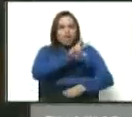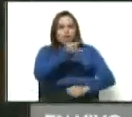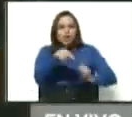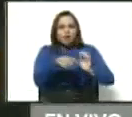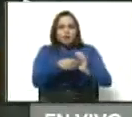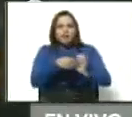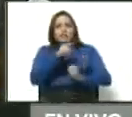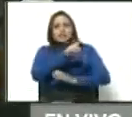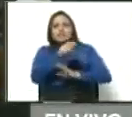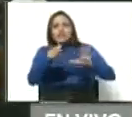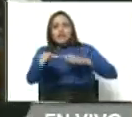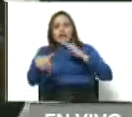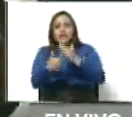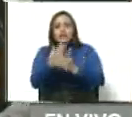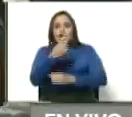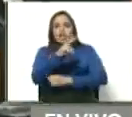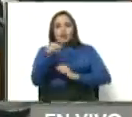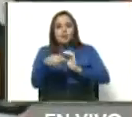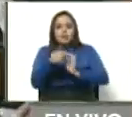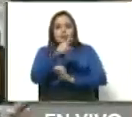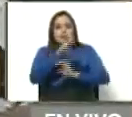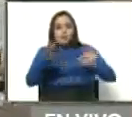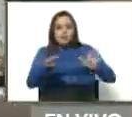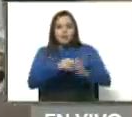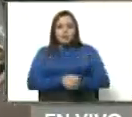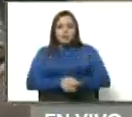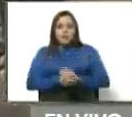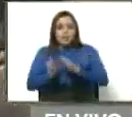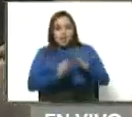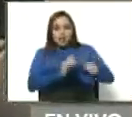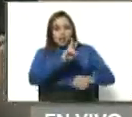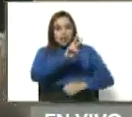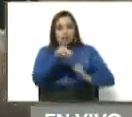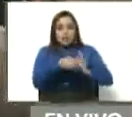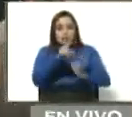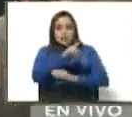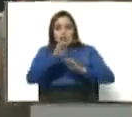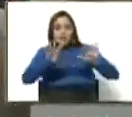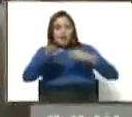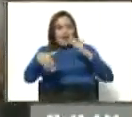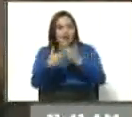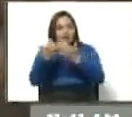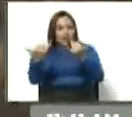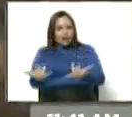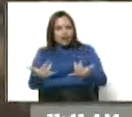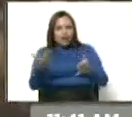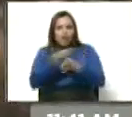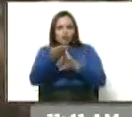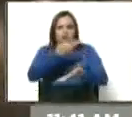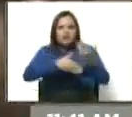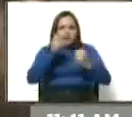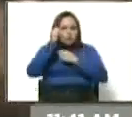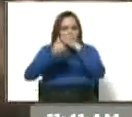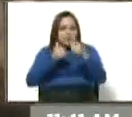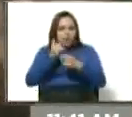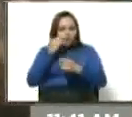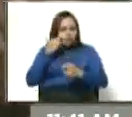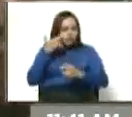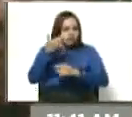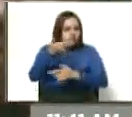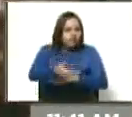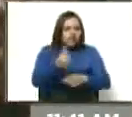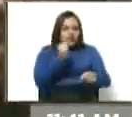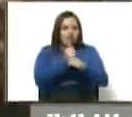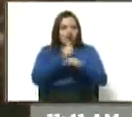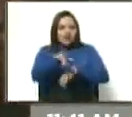2019 y del 2019 hasta la fecha compartimos a esta hora un vídeo que muestra la trayectoria del